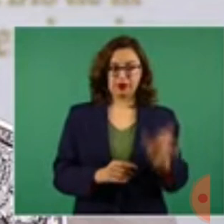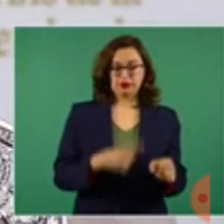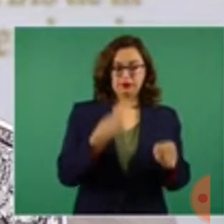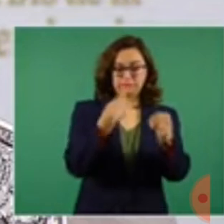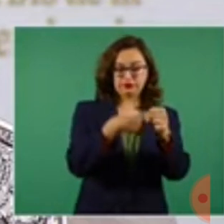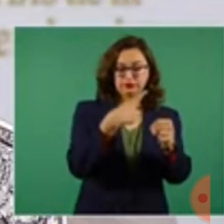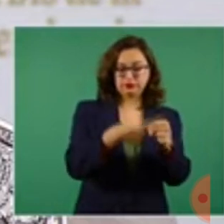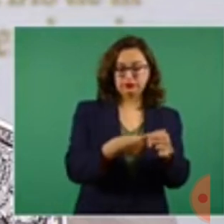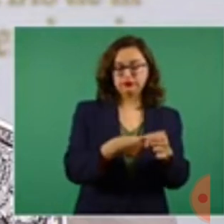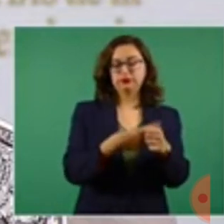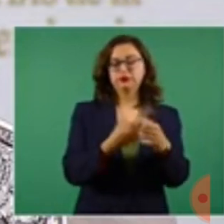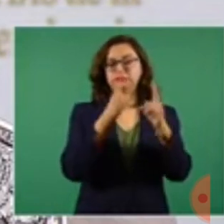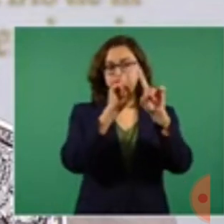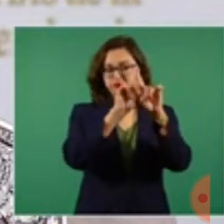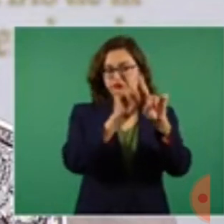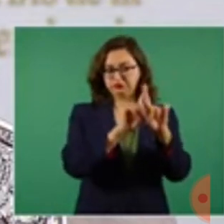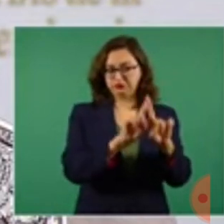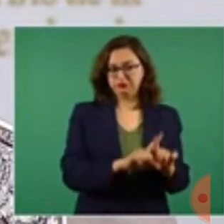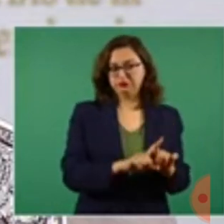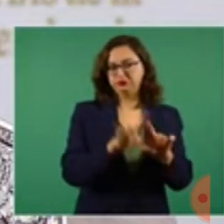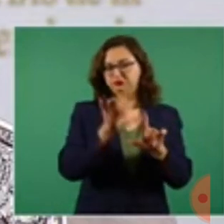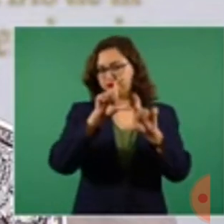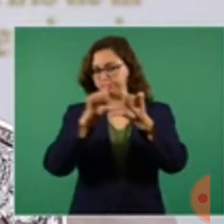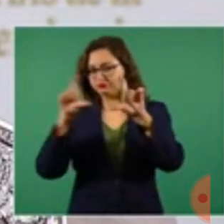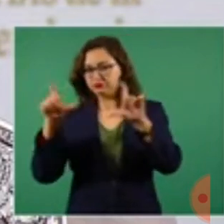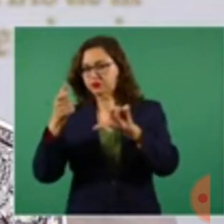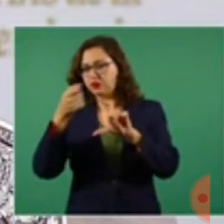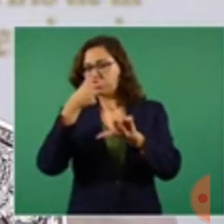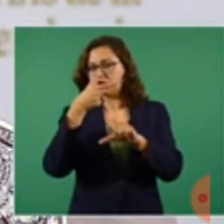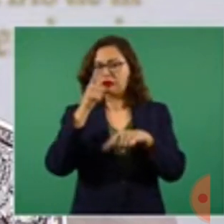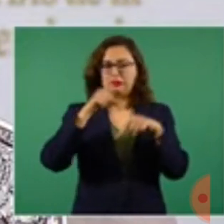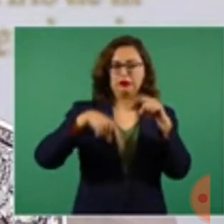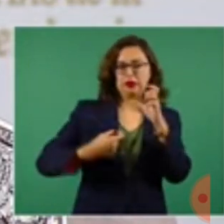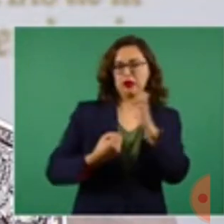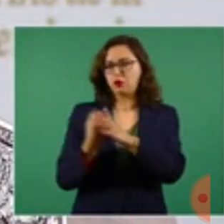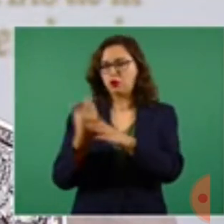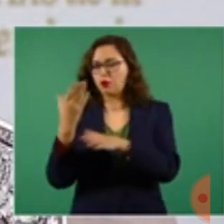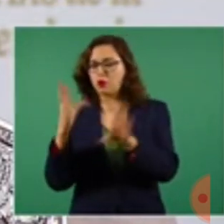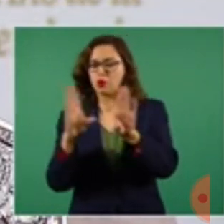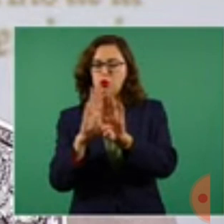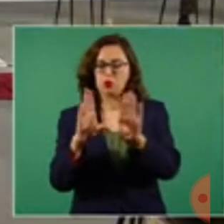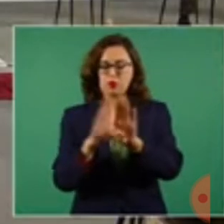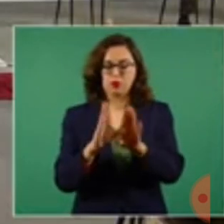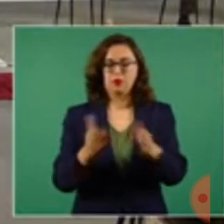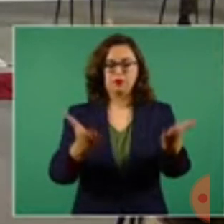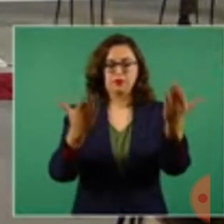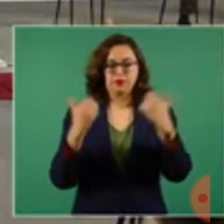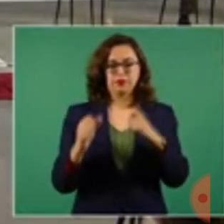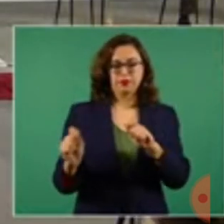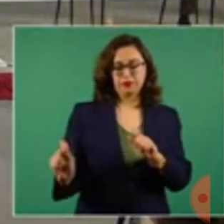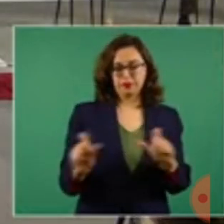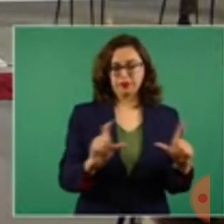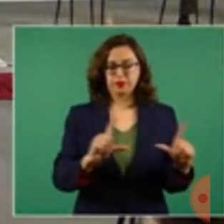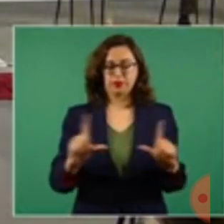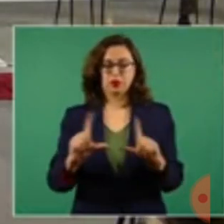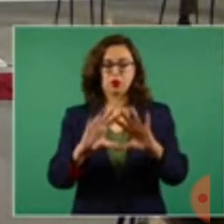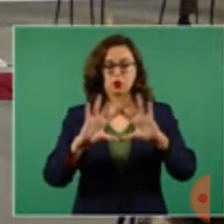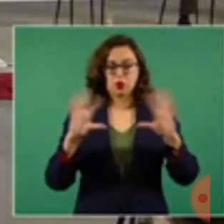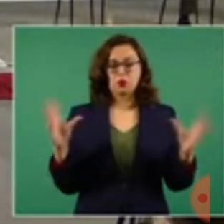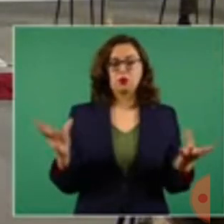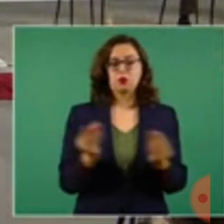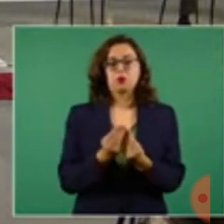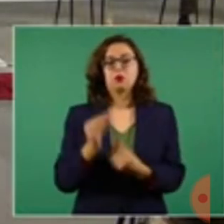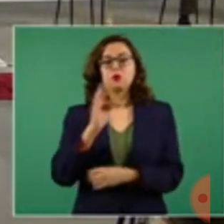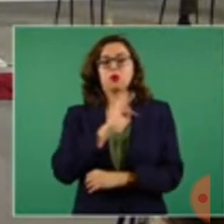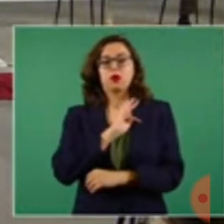la diabetes y así sucesivamente. En la última lámina, en un resumen, se